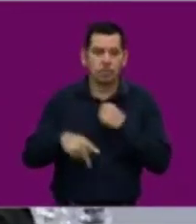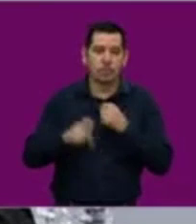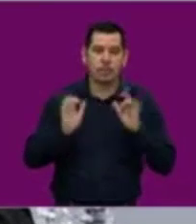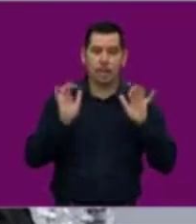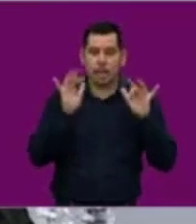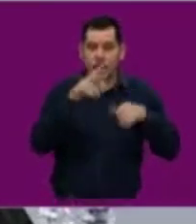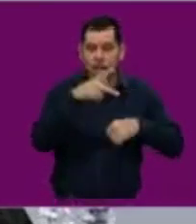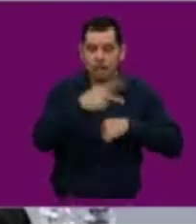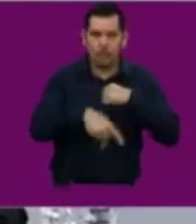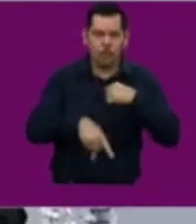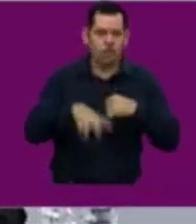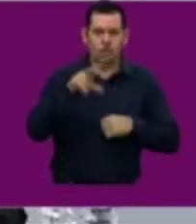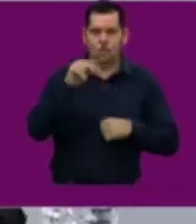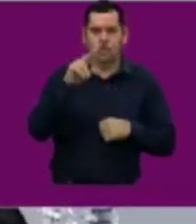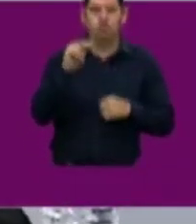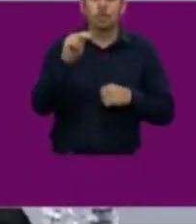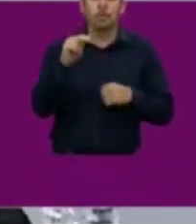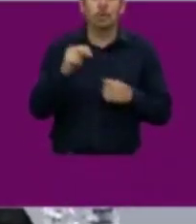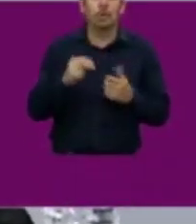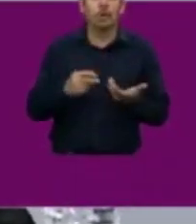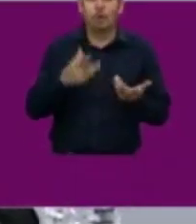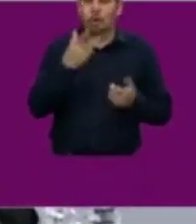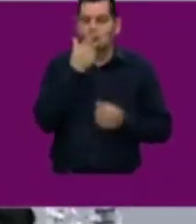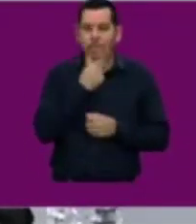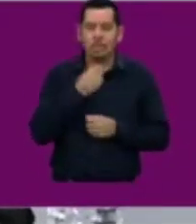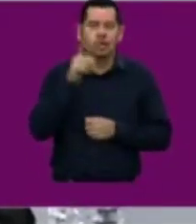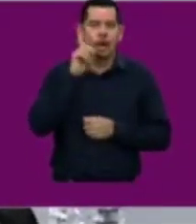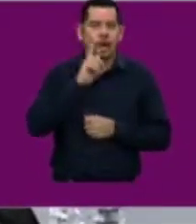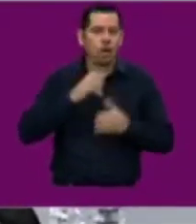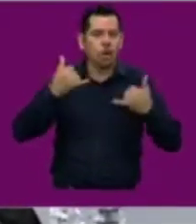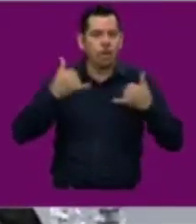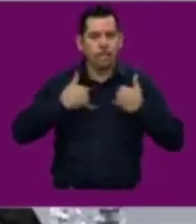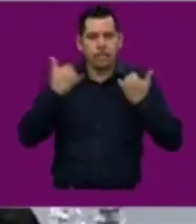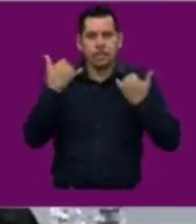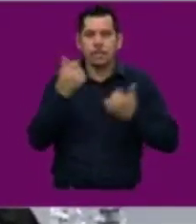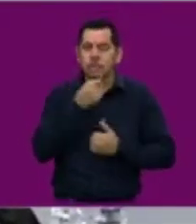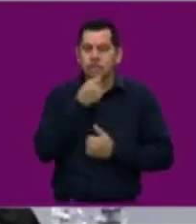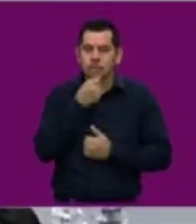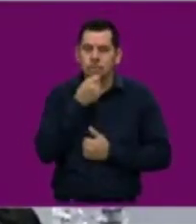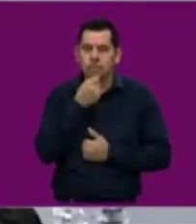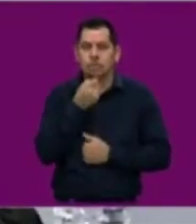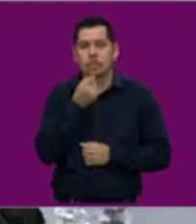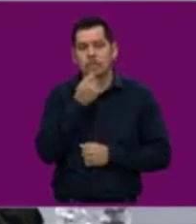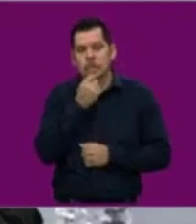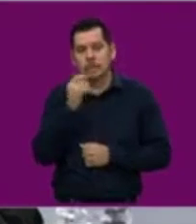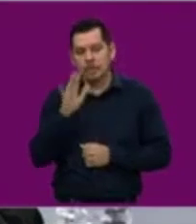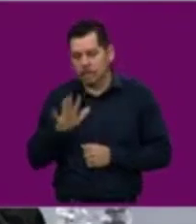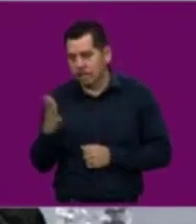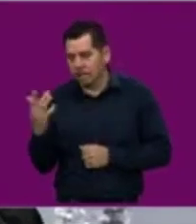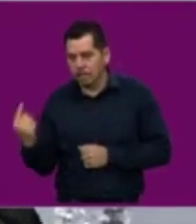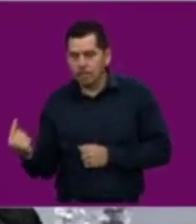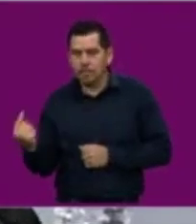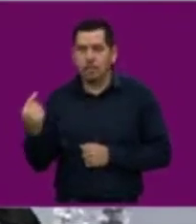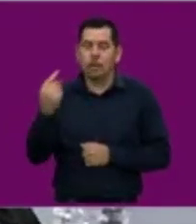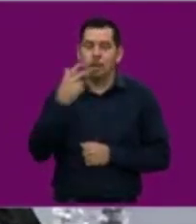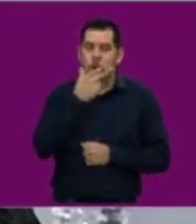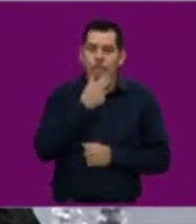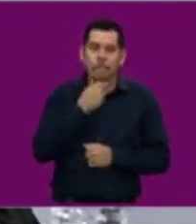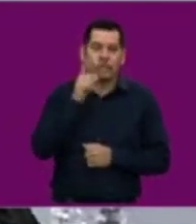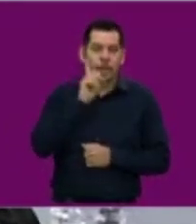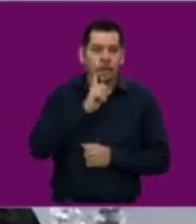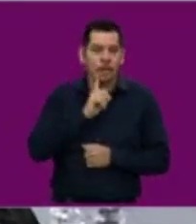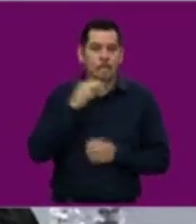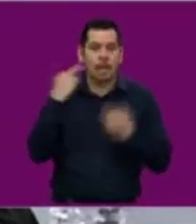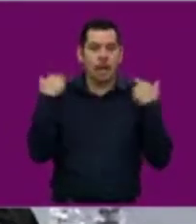nuestras niñas niños jóvenes adolescentes maestras maestros y personal que labora